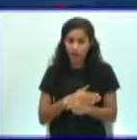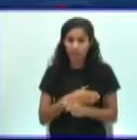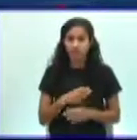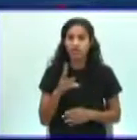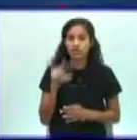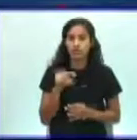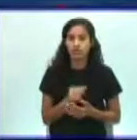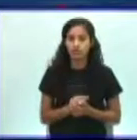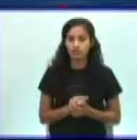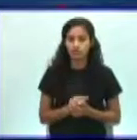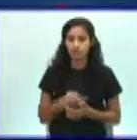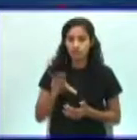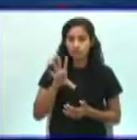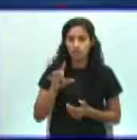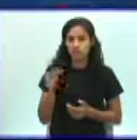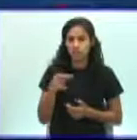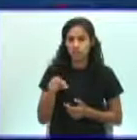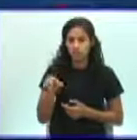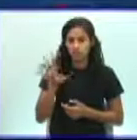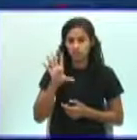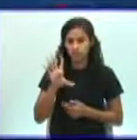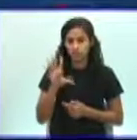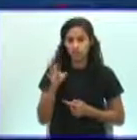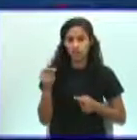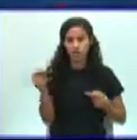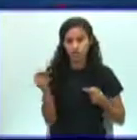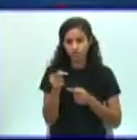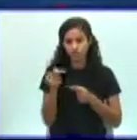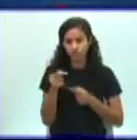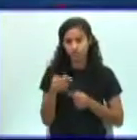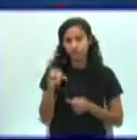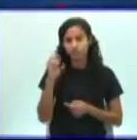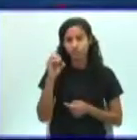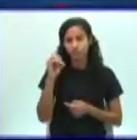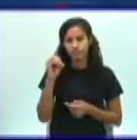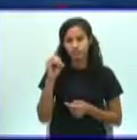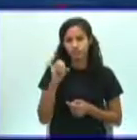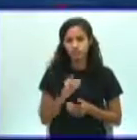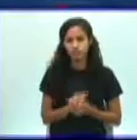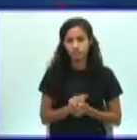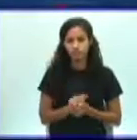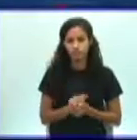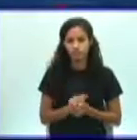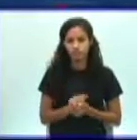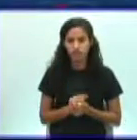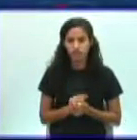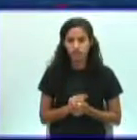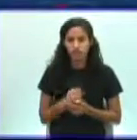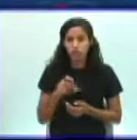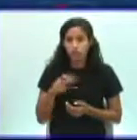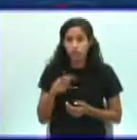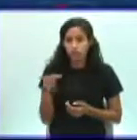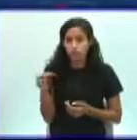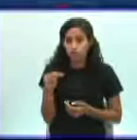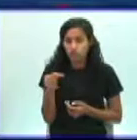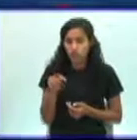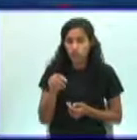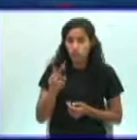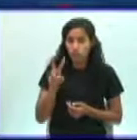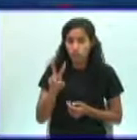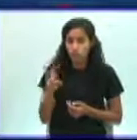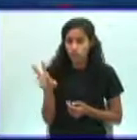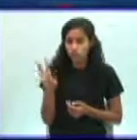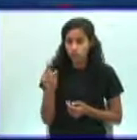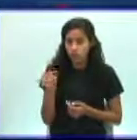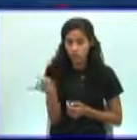antecesor. 5 menos 5 es igual a 0. Cuando sustraemos dos